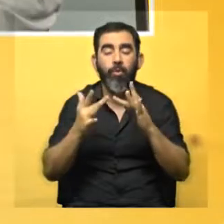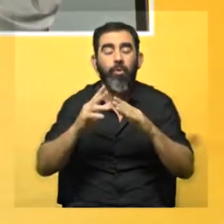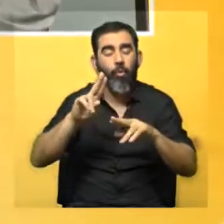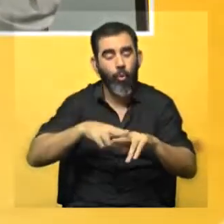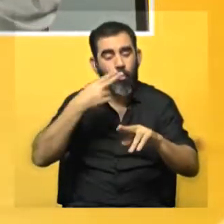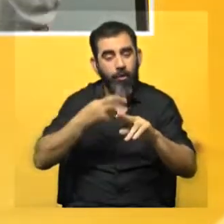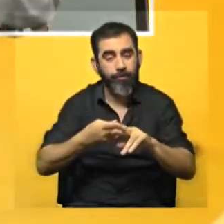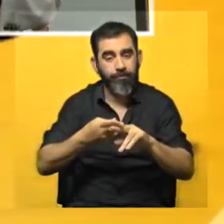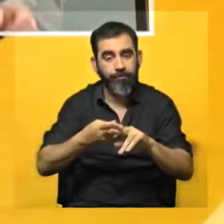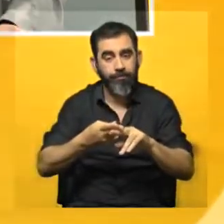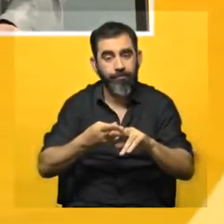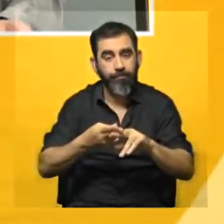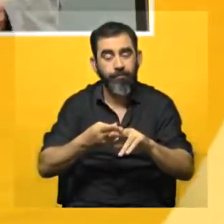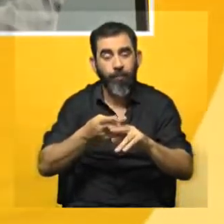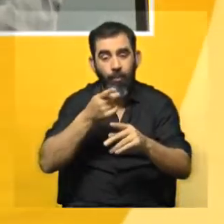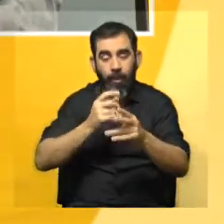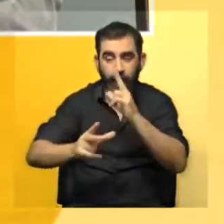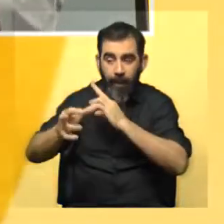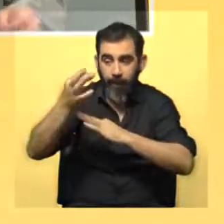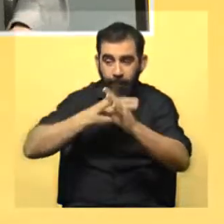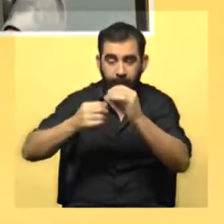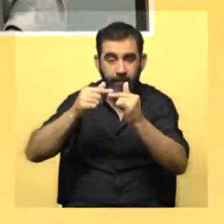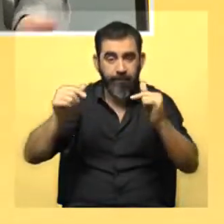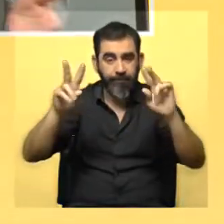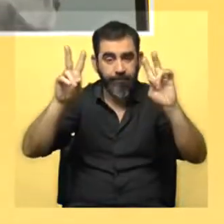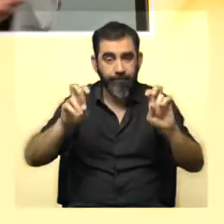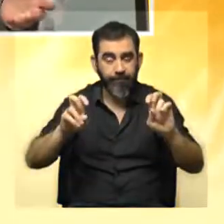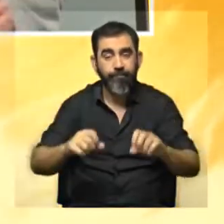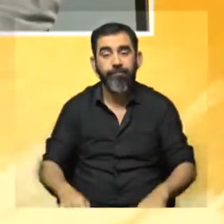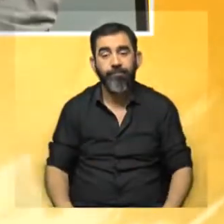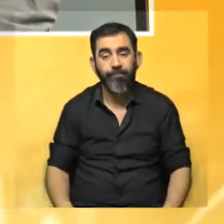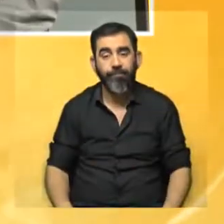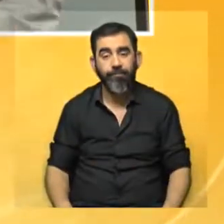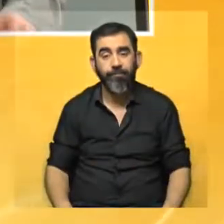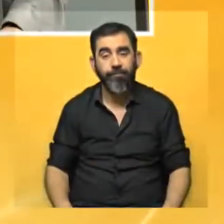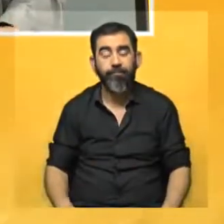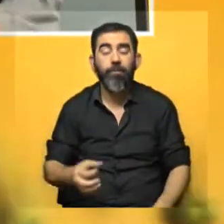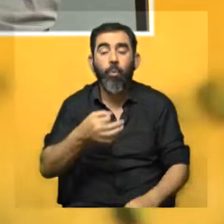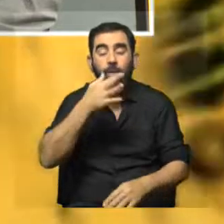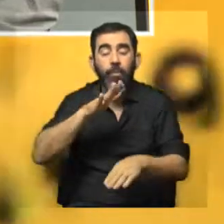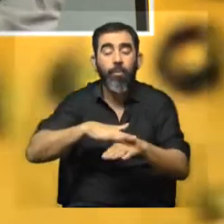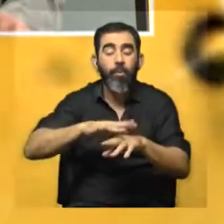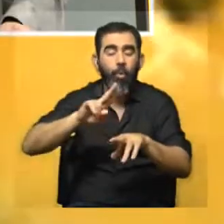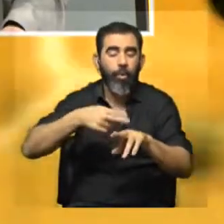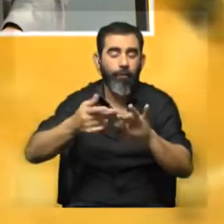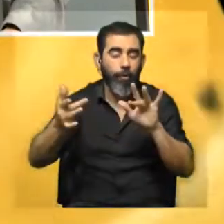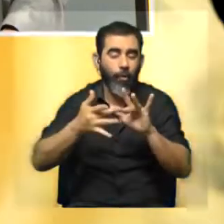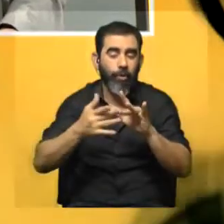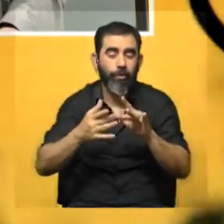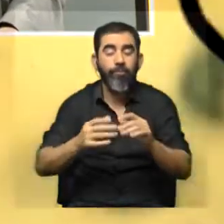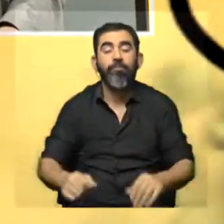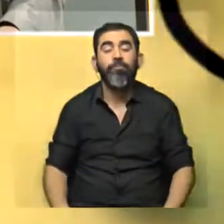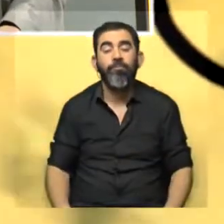por acompañarnos, por darnos esta introducción al tema. Y bueno, como siempre, en cualquier momento estamos en contacto nuevamente. Hasta